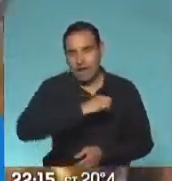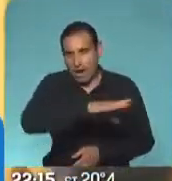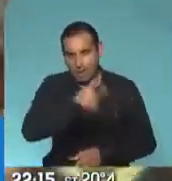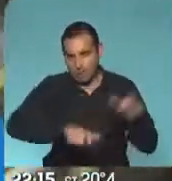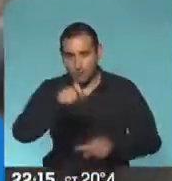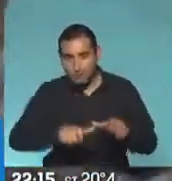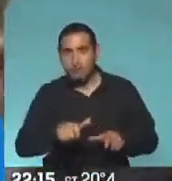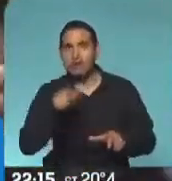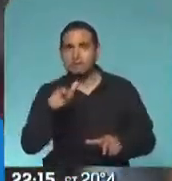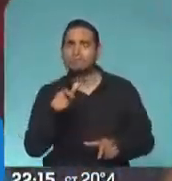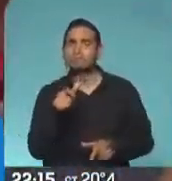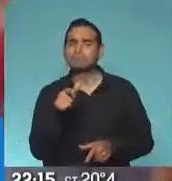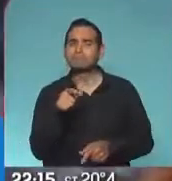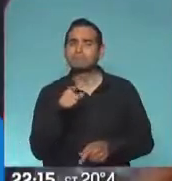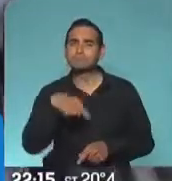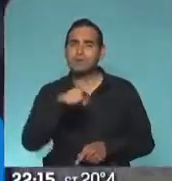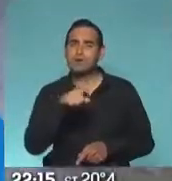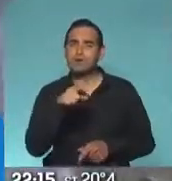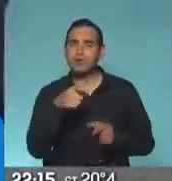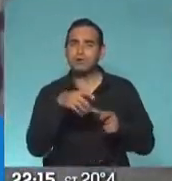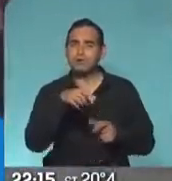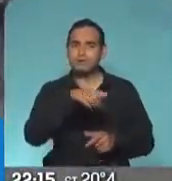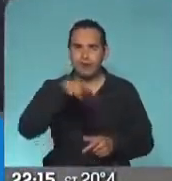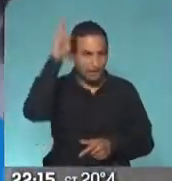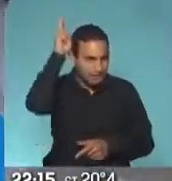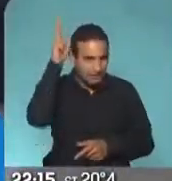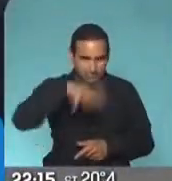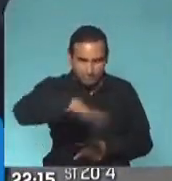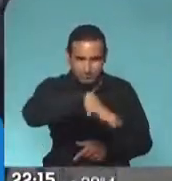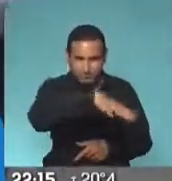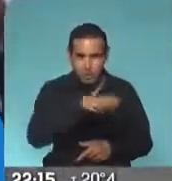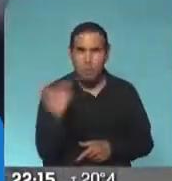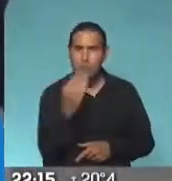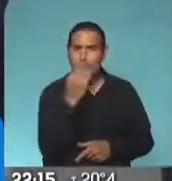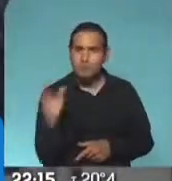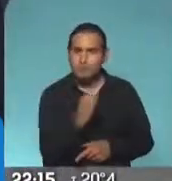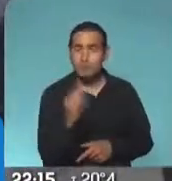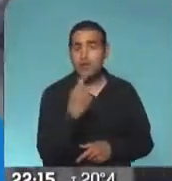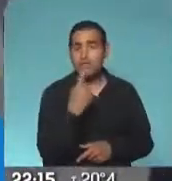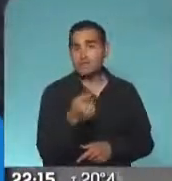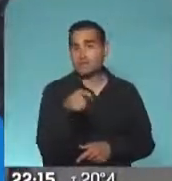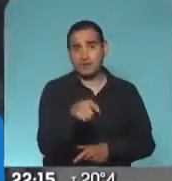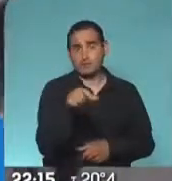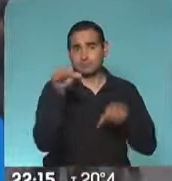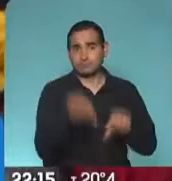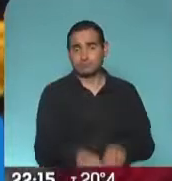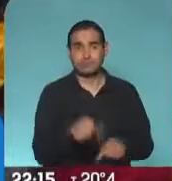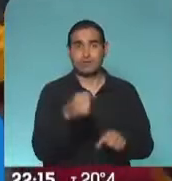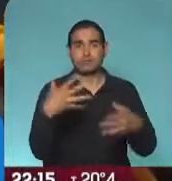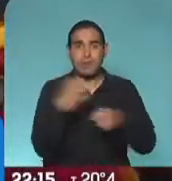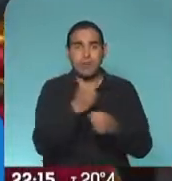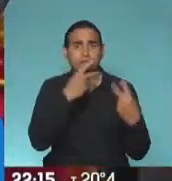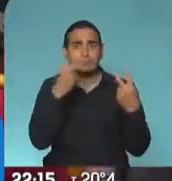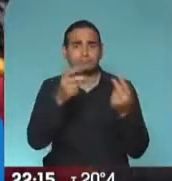están señalando estos sectores indígenas, sectores productores de alimentos, es el gran perjuicio que tiene sobre el transporte